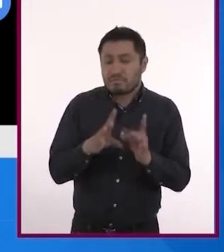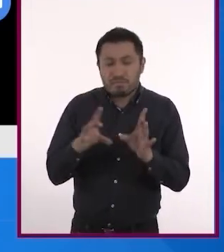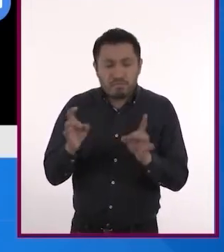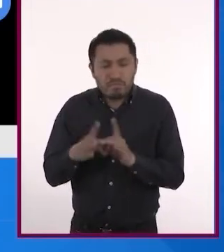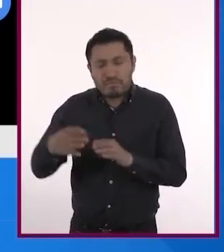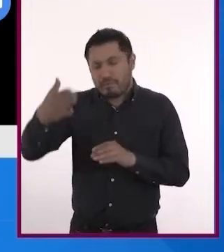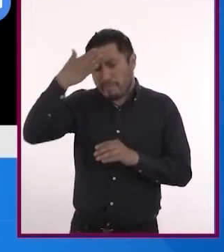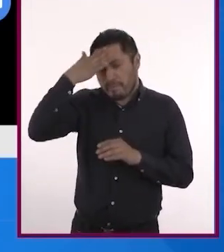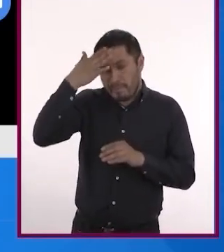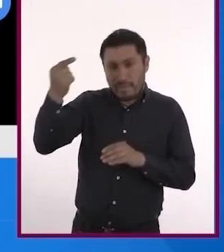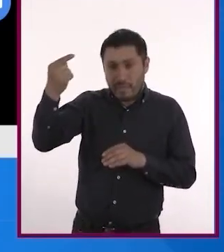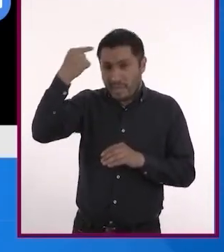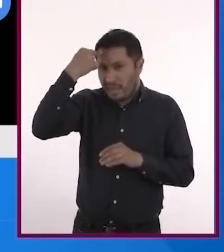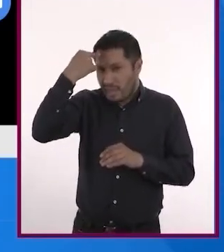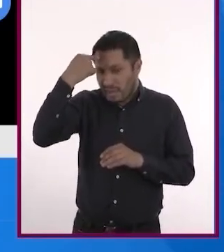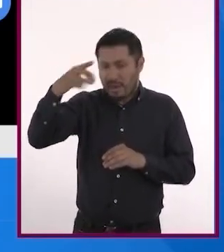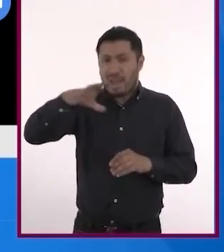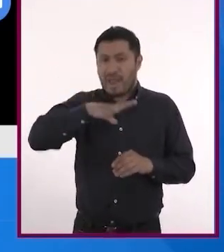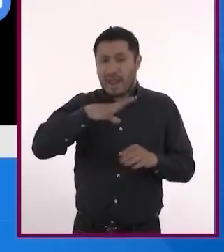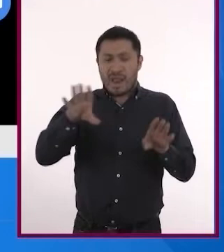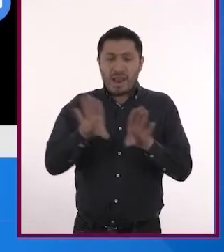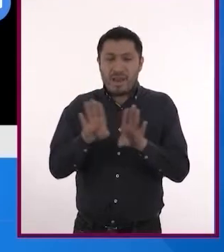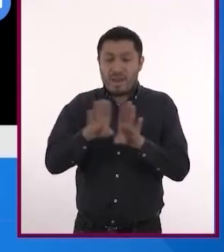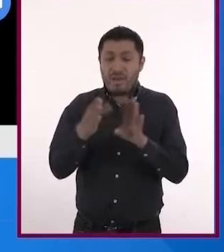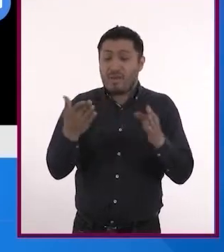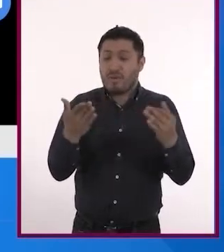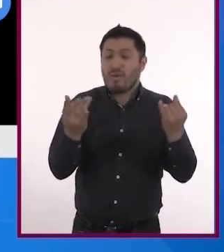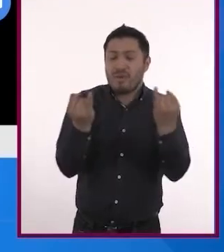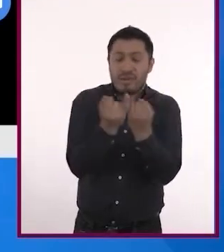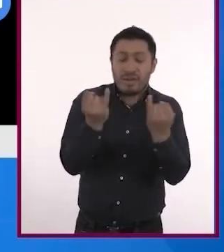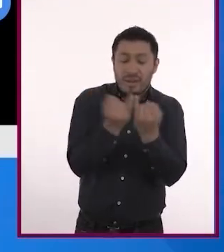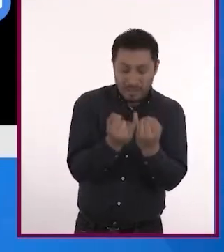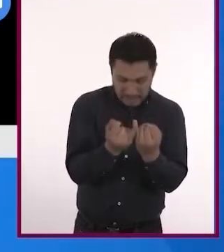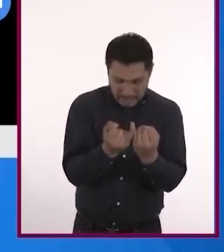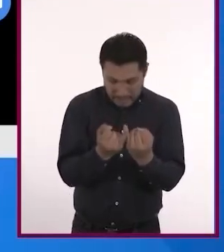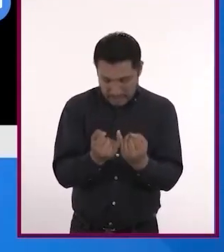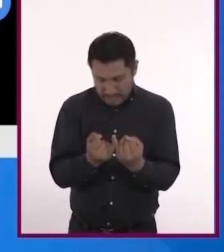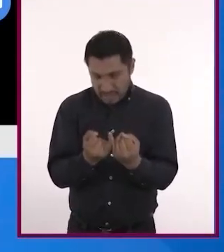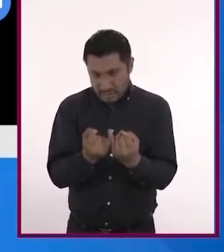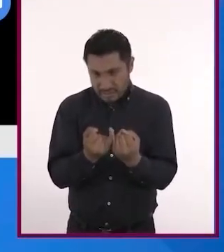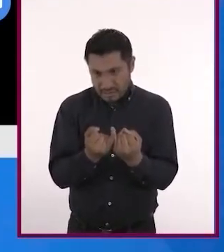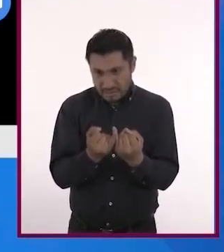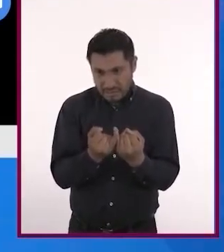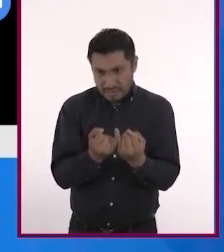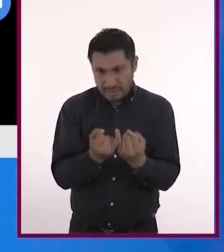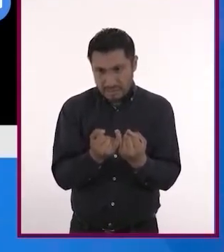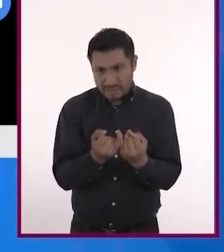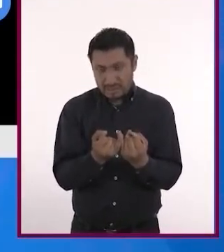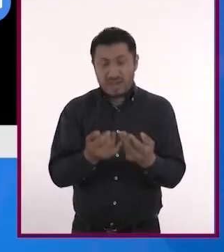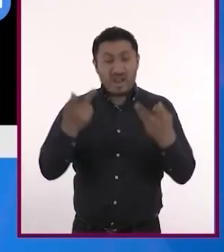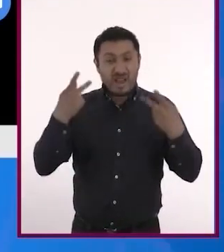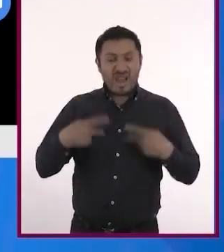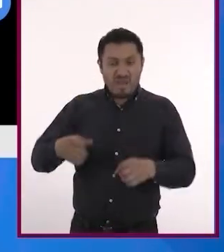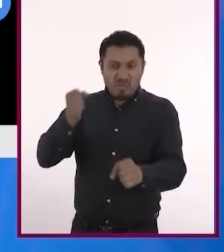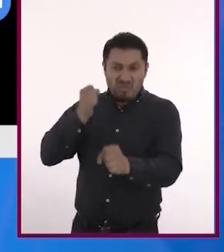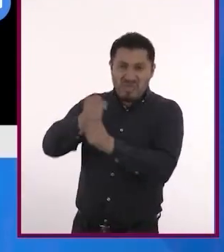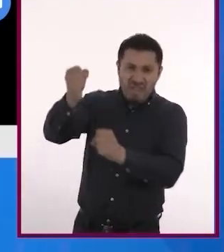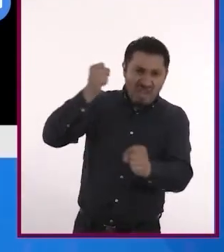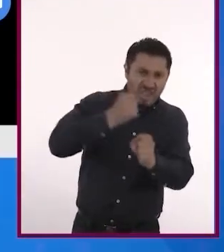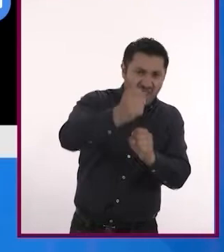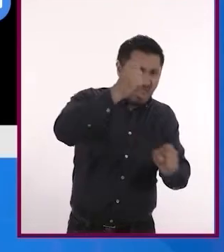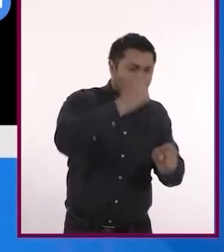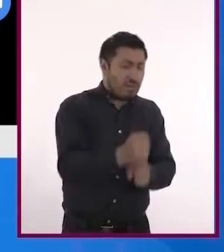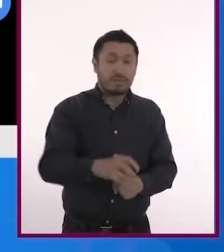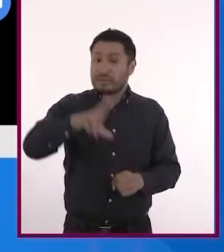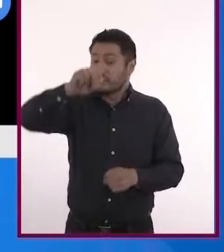mentales equivalen, es igual a criminales violentos, y no